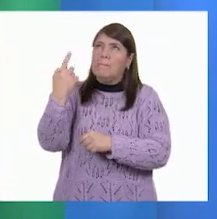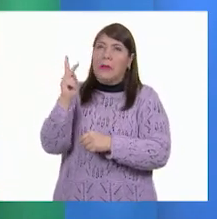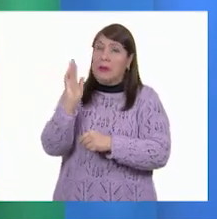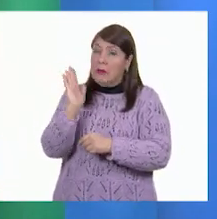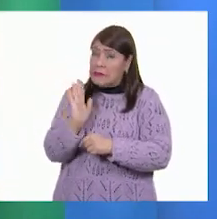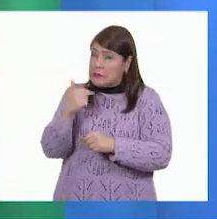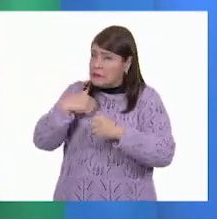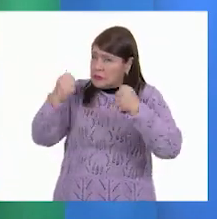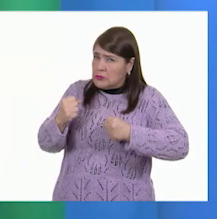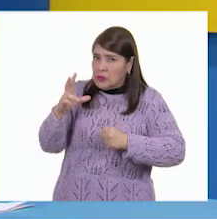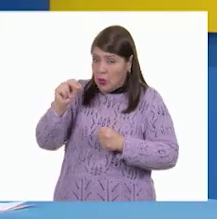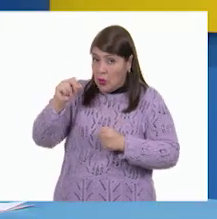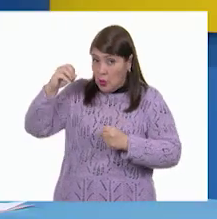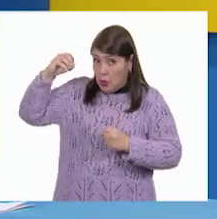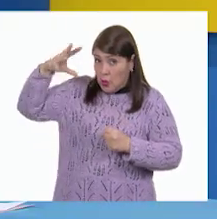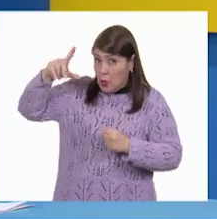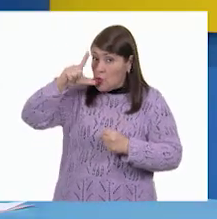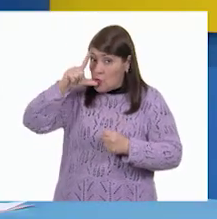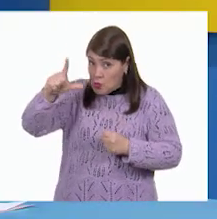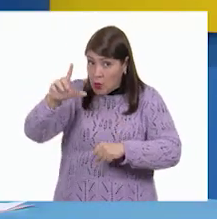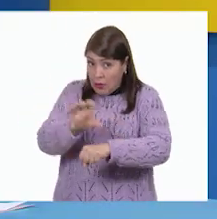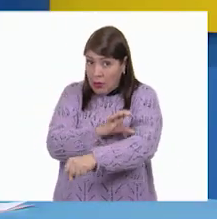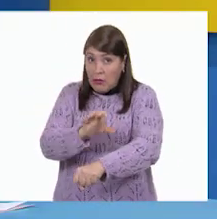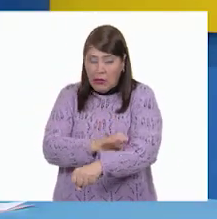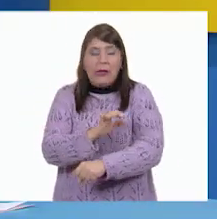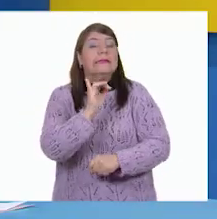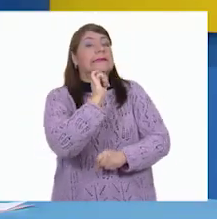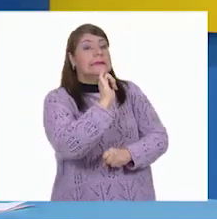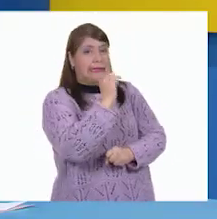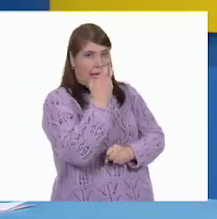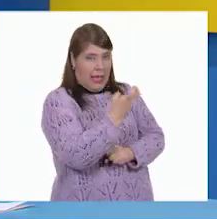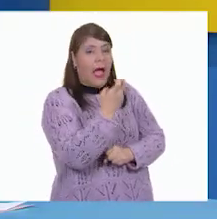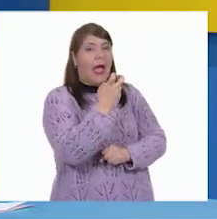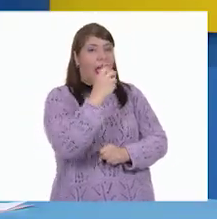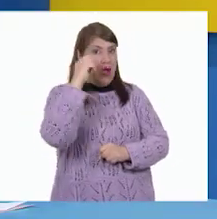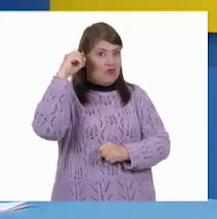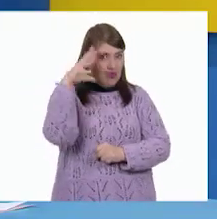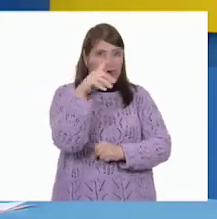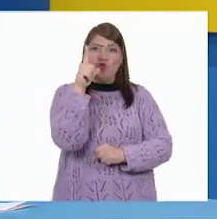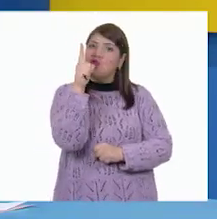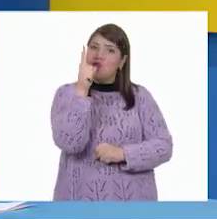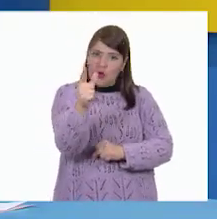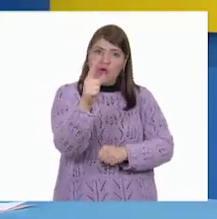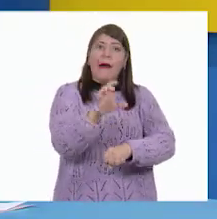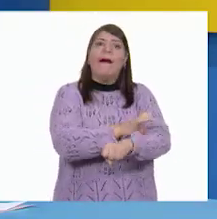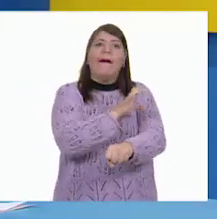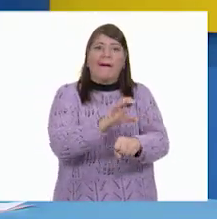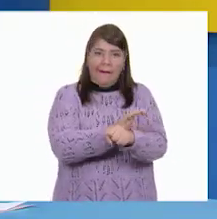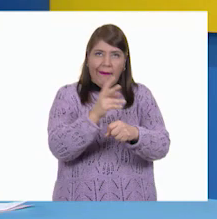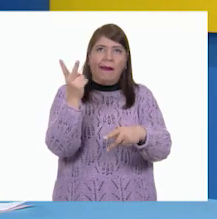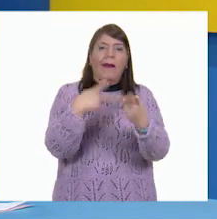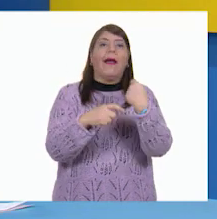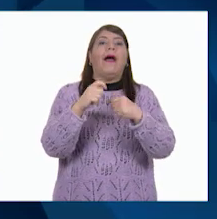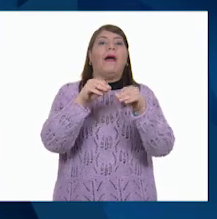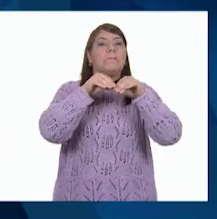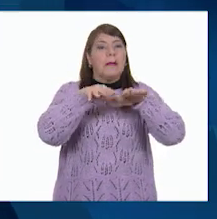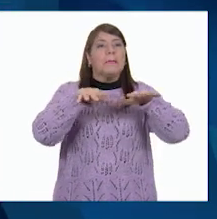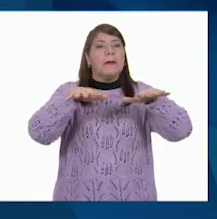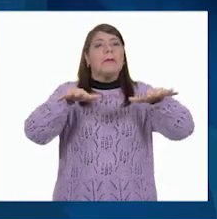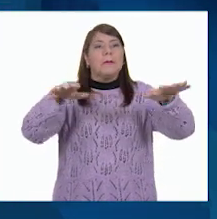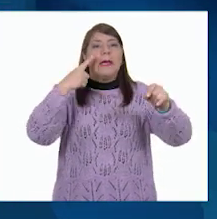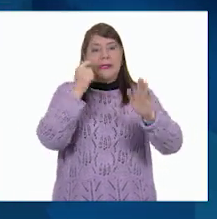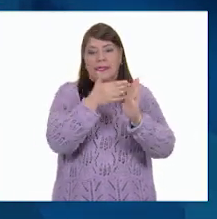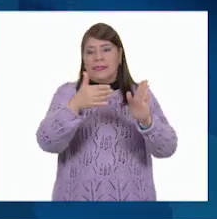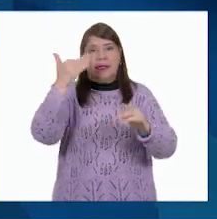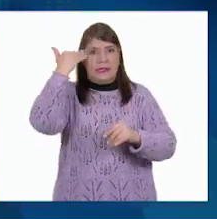eléctrica. Muy bien ambos. Y sí, Jenny, la luz eléctrica fue determinante y comenzó a popularizarse justo en este